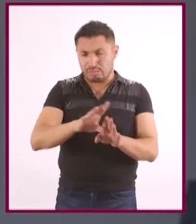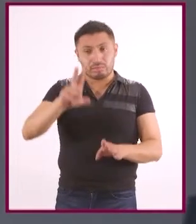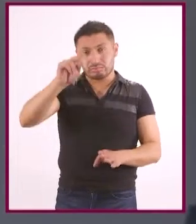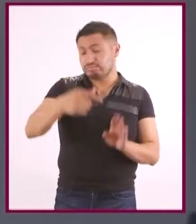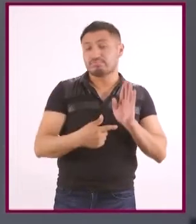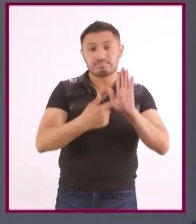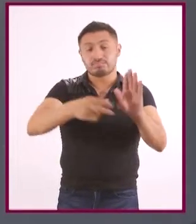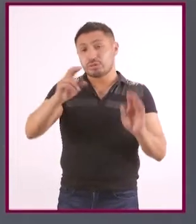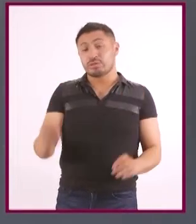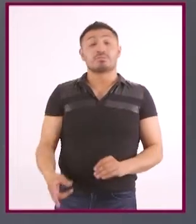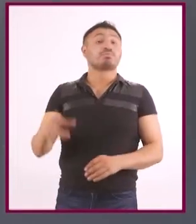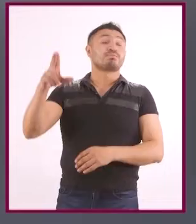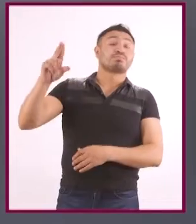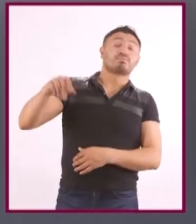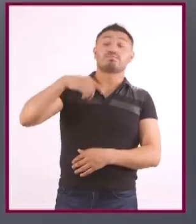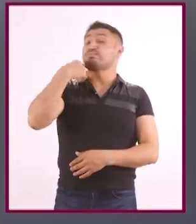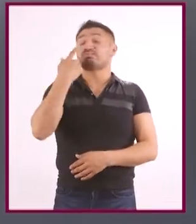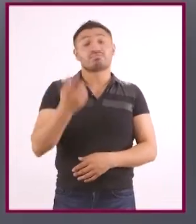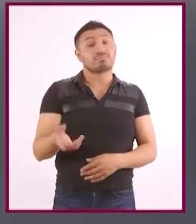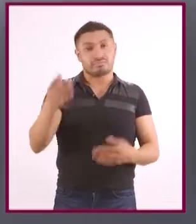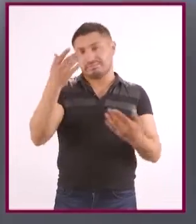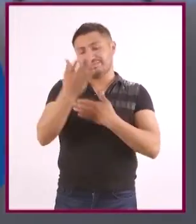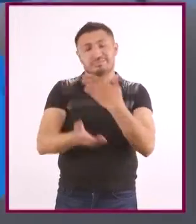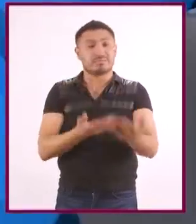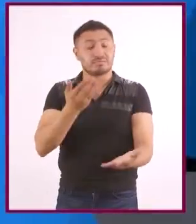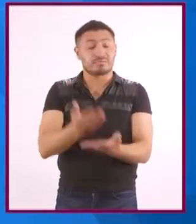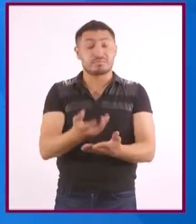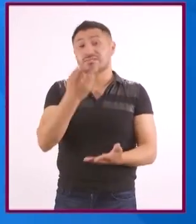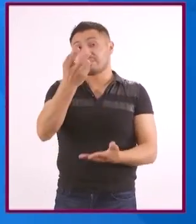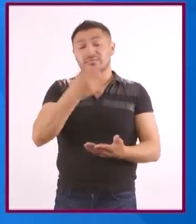la negación arbitraria de los servicios.